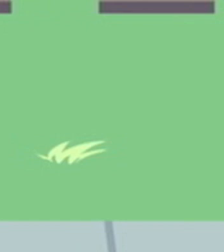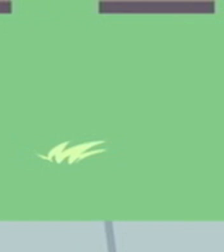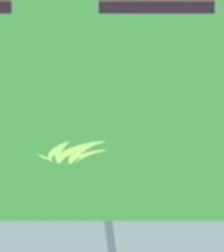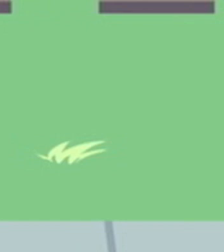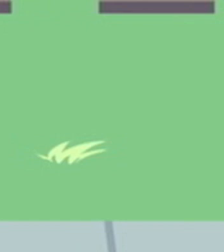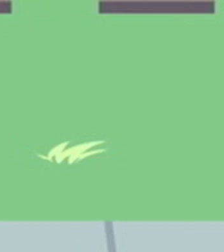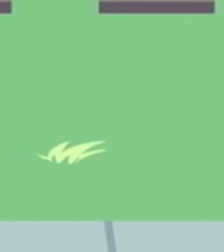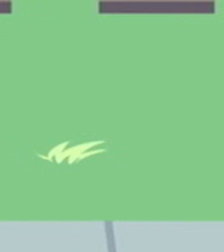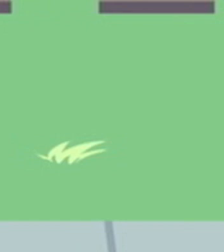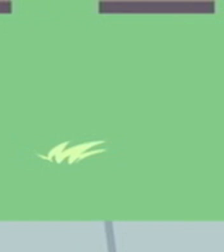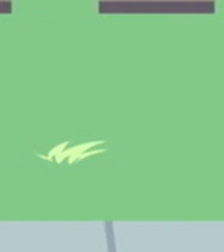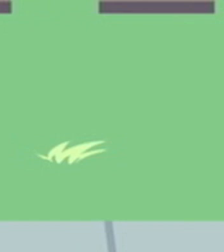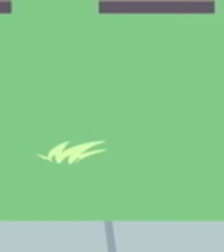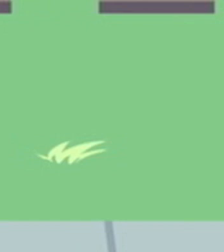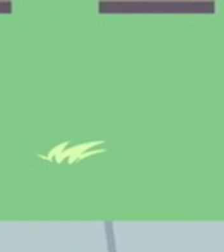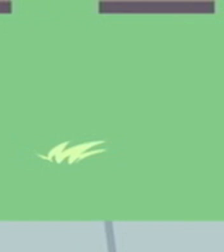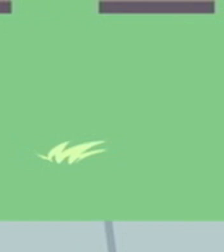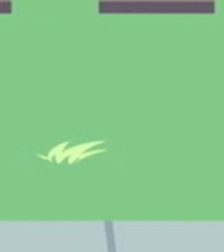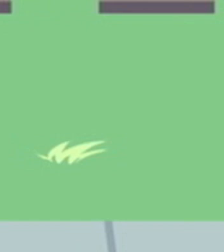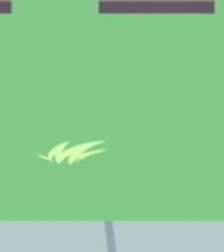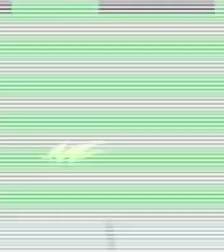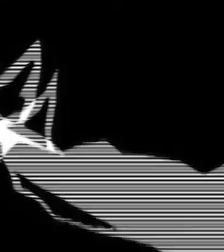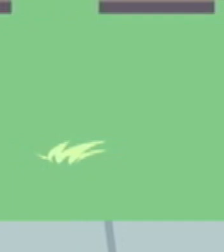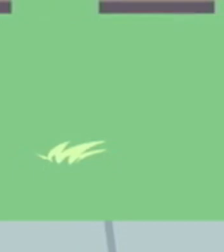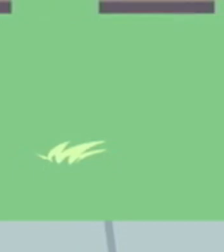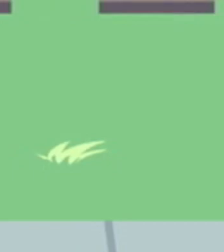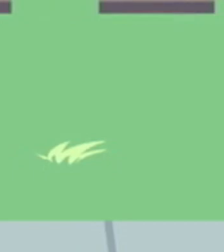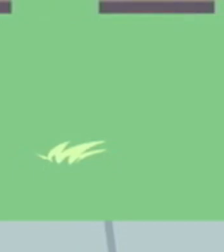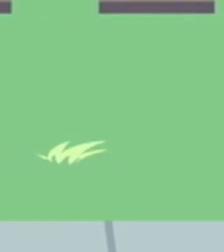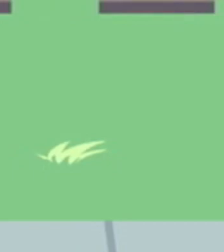¡Pero qué buenas tucas! ¡Sa!